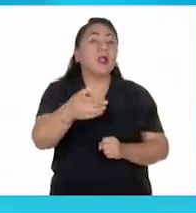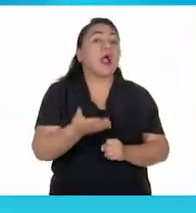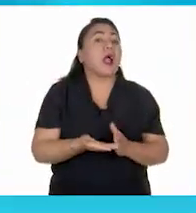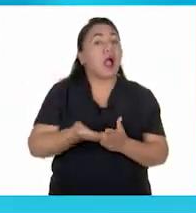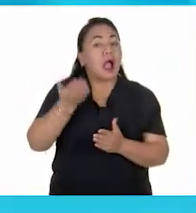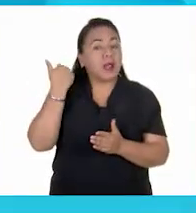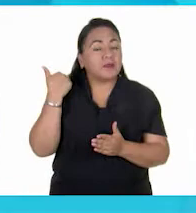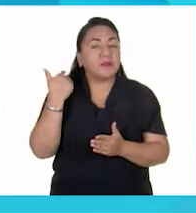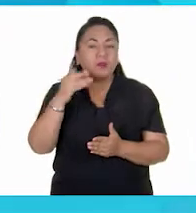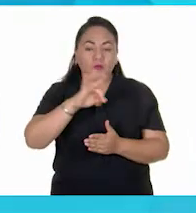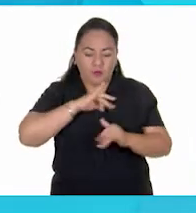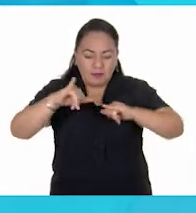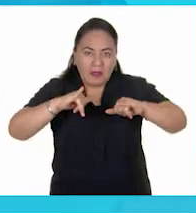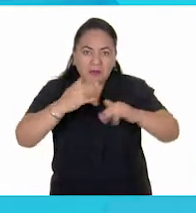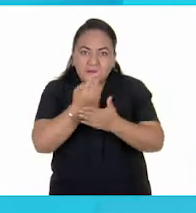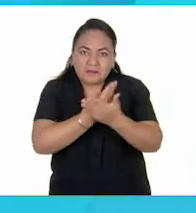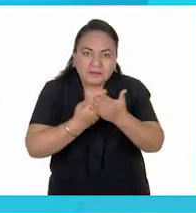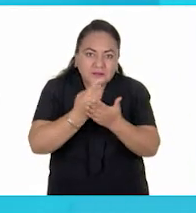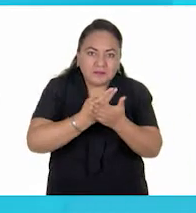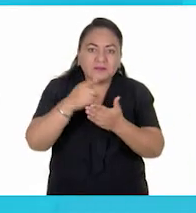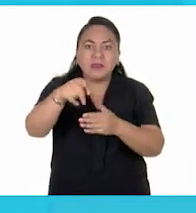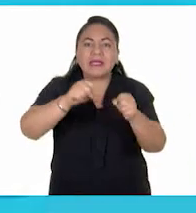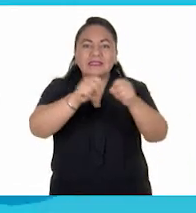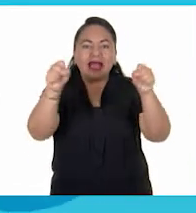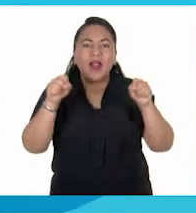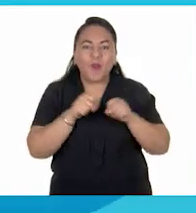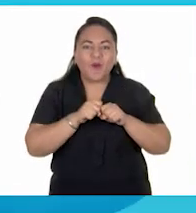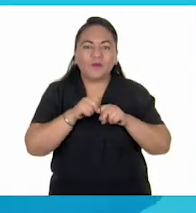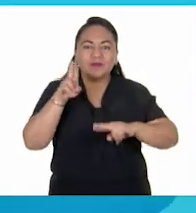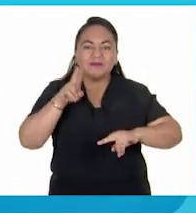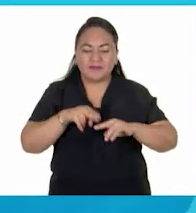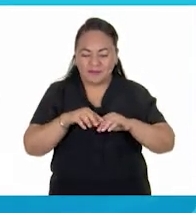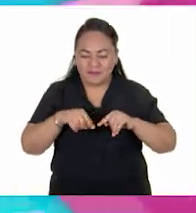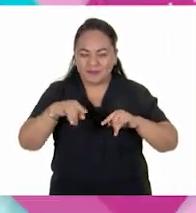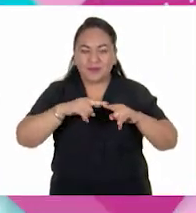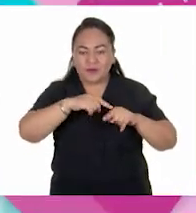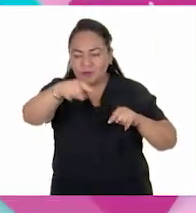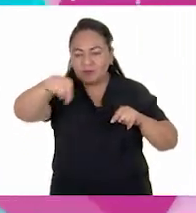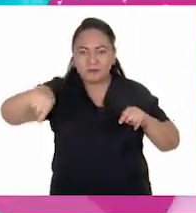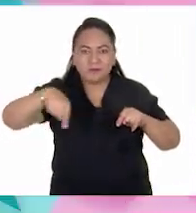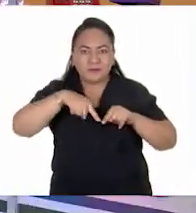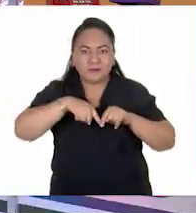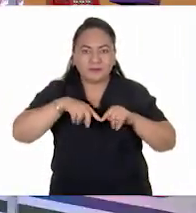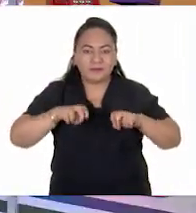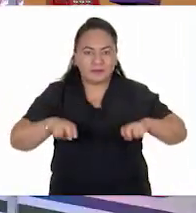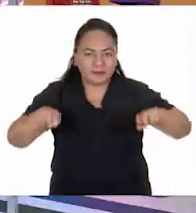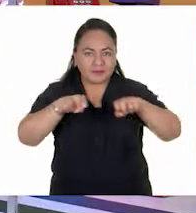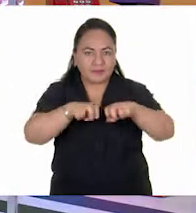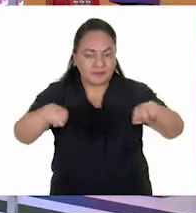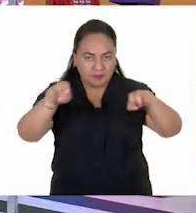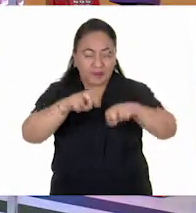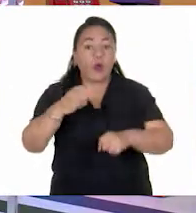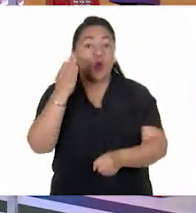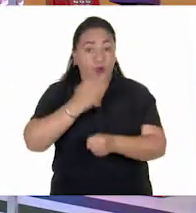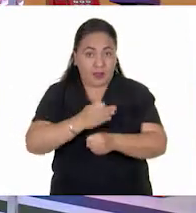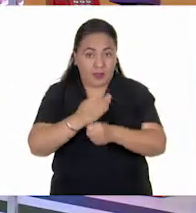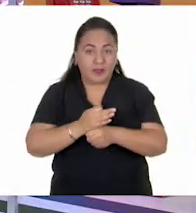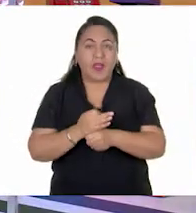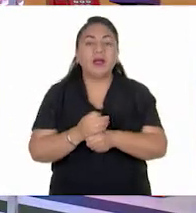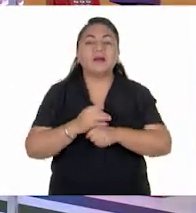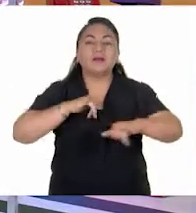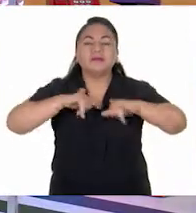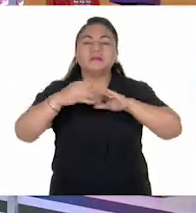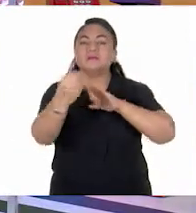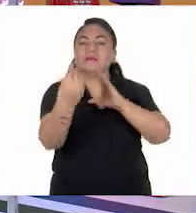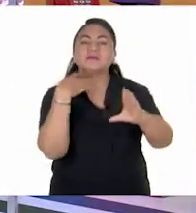ustedes pudieron hacer un croquis de su salón. Bueno, ahorita vamos a trabajar sobre un croquis que nos